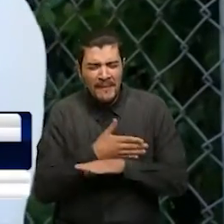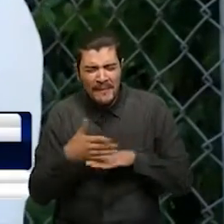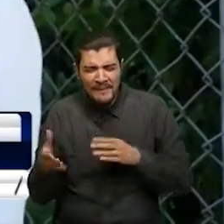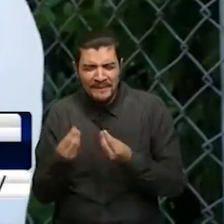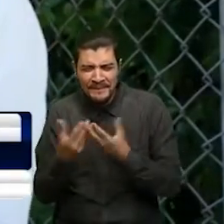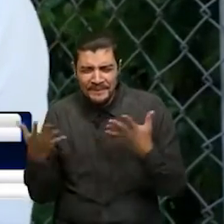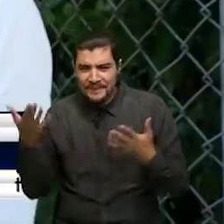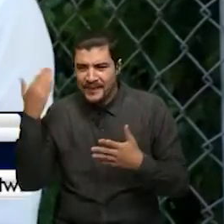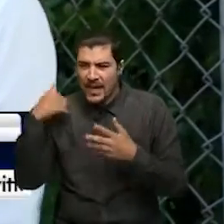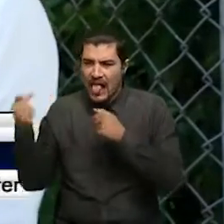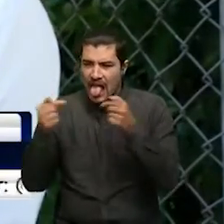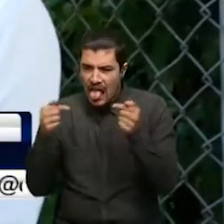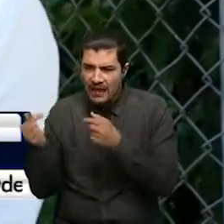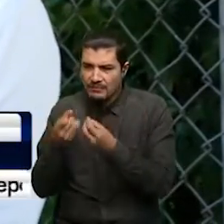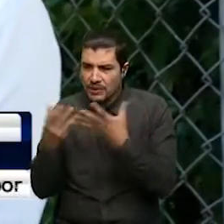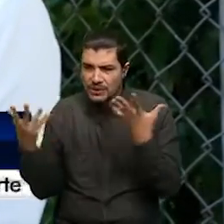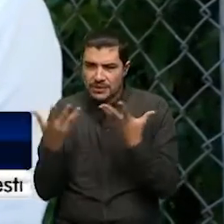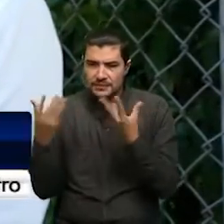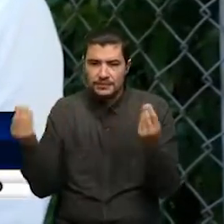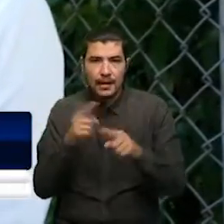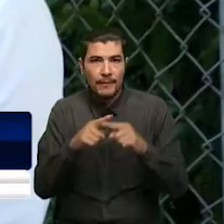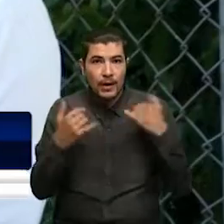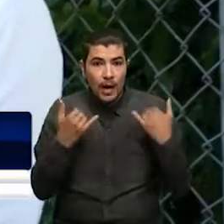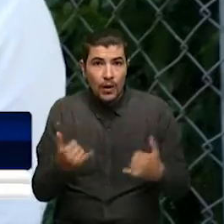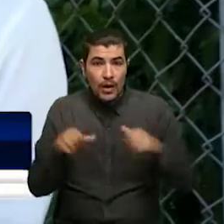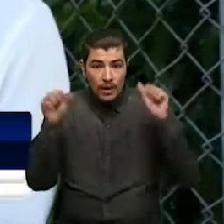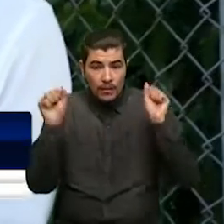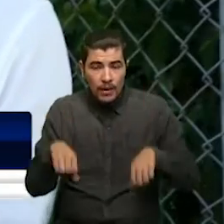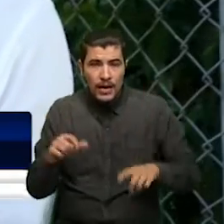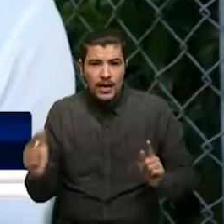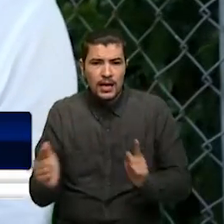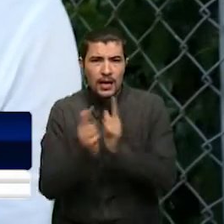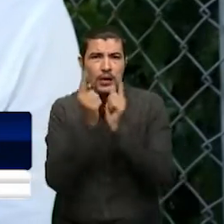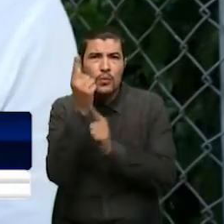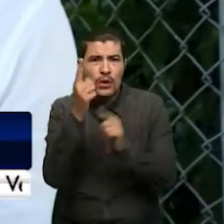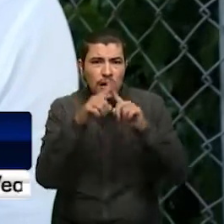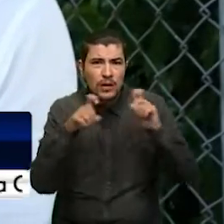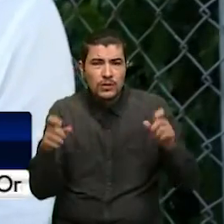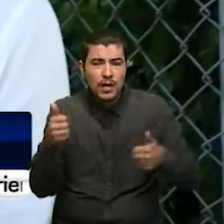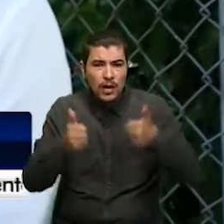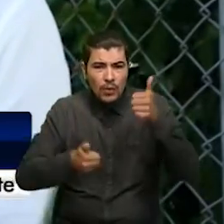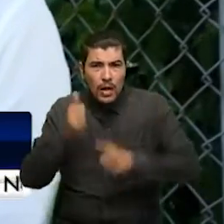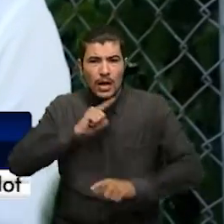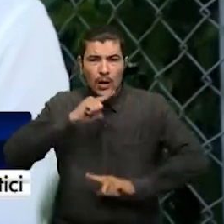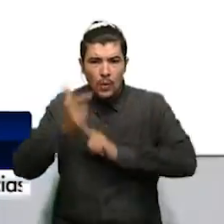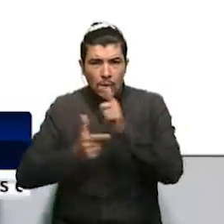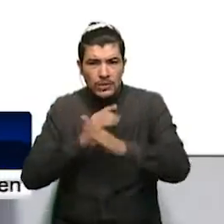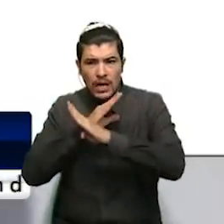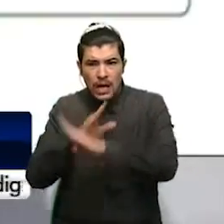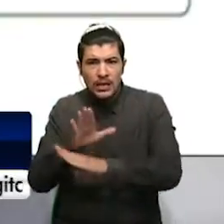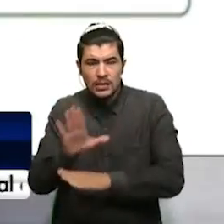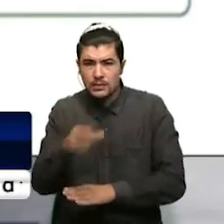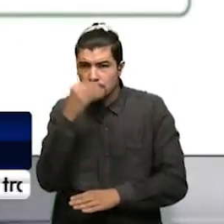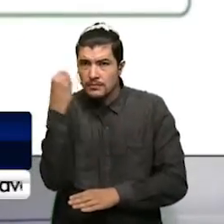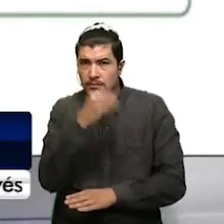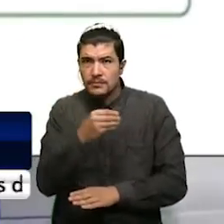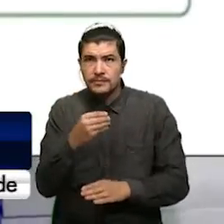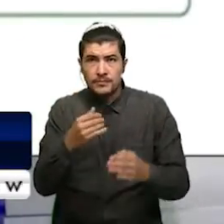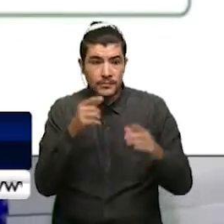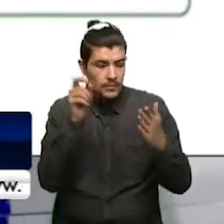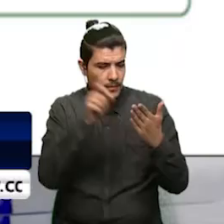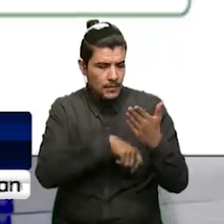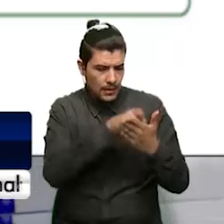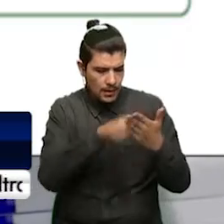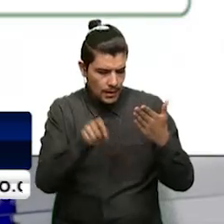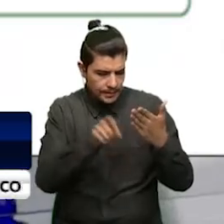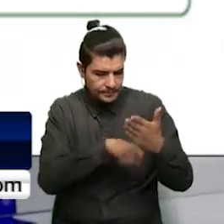tantas diferencias de tantas polarización sport nos vamos a encontrar en algo en una cosa aunque sea que es luchar contra la corrupción el tarjetón tiene